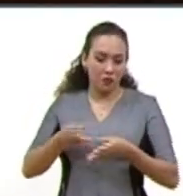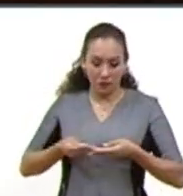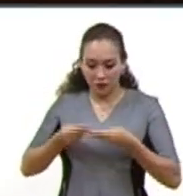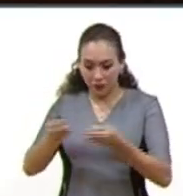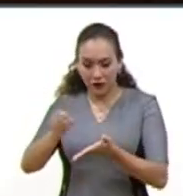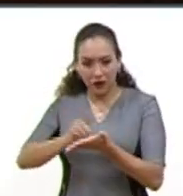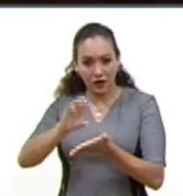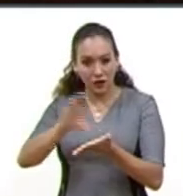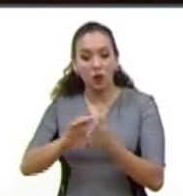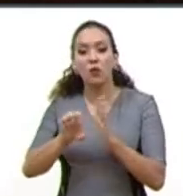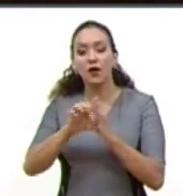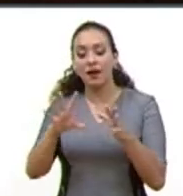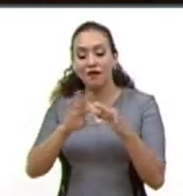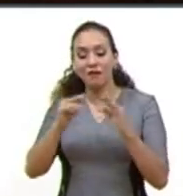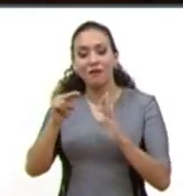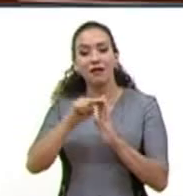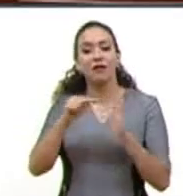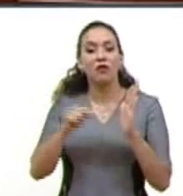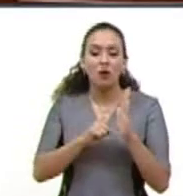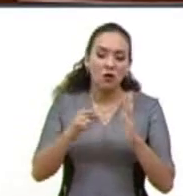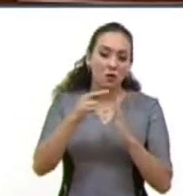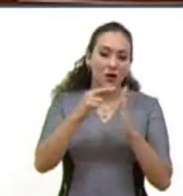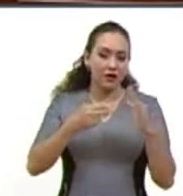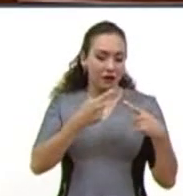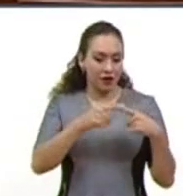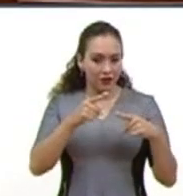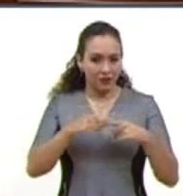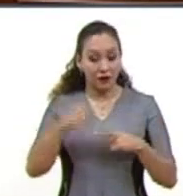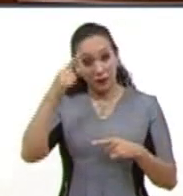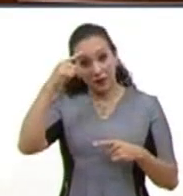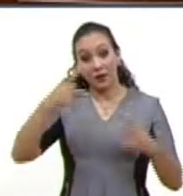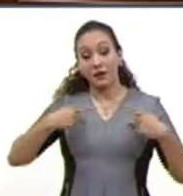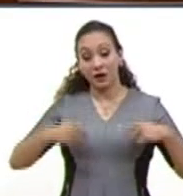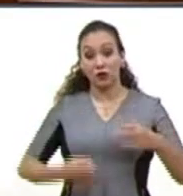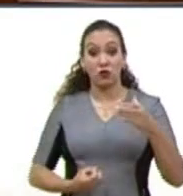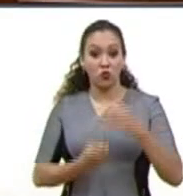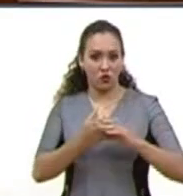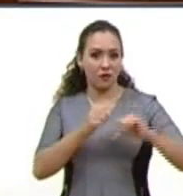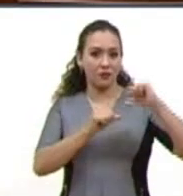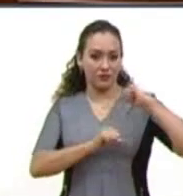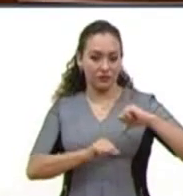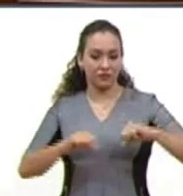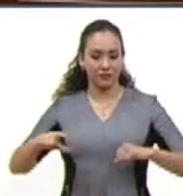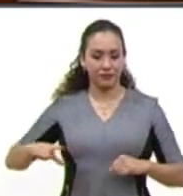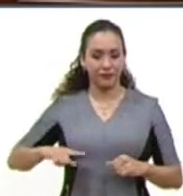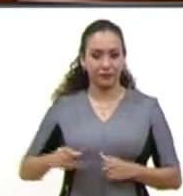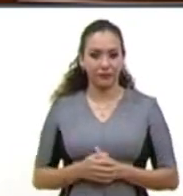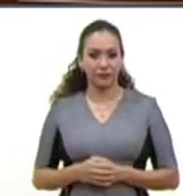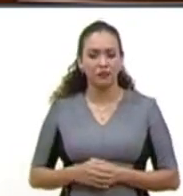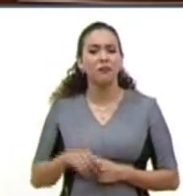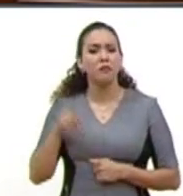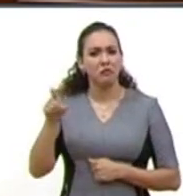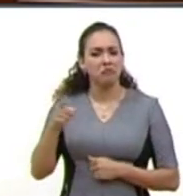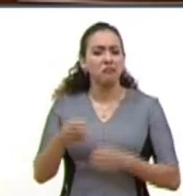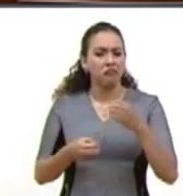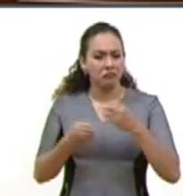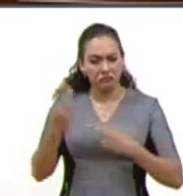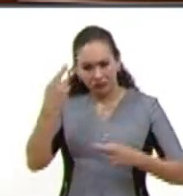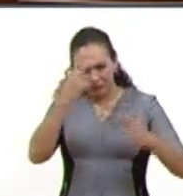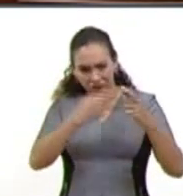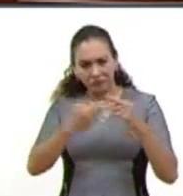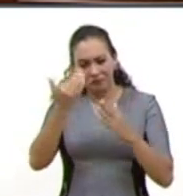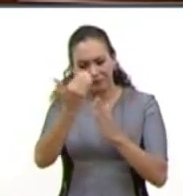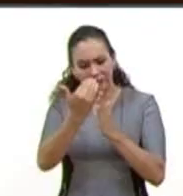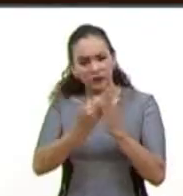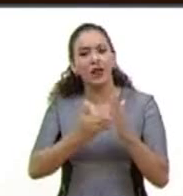contenidos normativos sobre postulación a cargos públicos. En esta sesión, el Pleno avanzó en los posicionamientos sobre la invalidez de